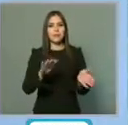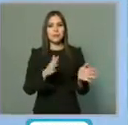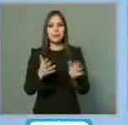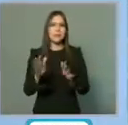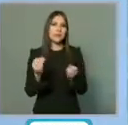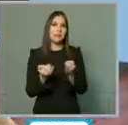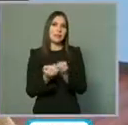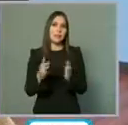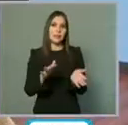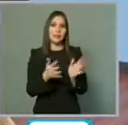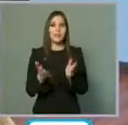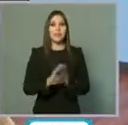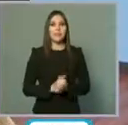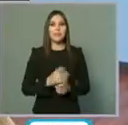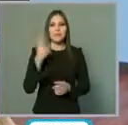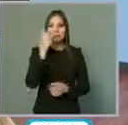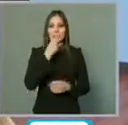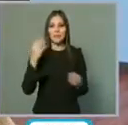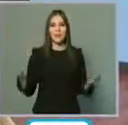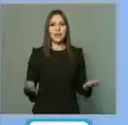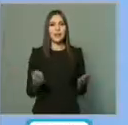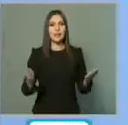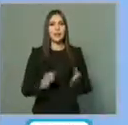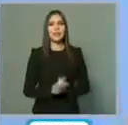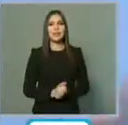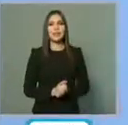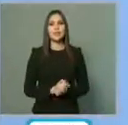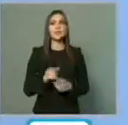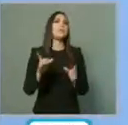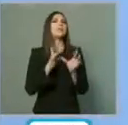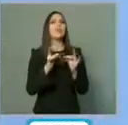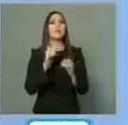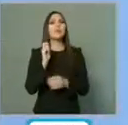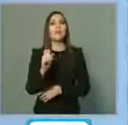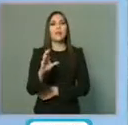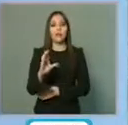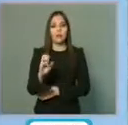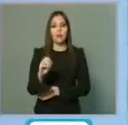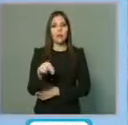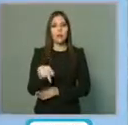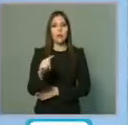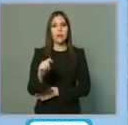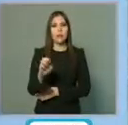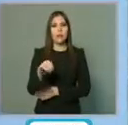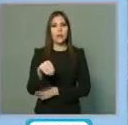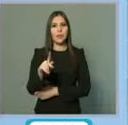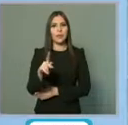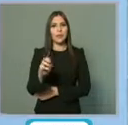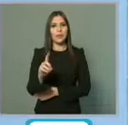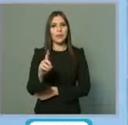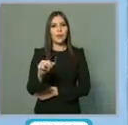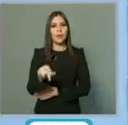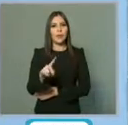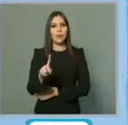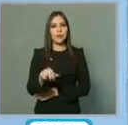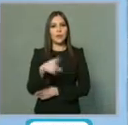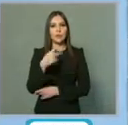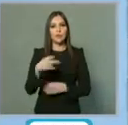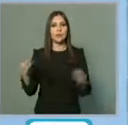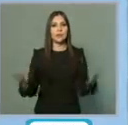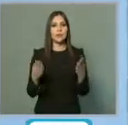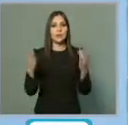tantos. Qué belleza la Hasta- danza. Oye, Entonces, cuéntanos de Contempo Danza, que es tu compañía. Contempodanza es una compañía independiente de